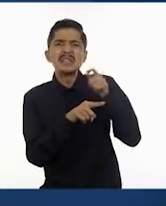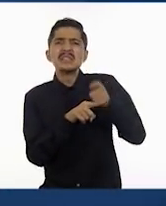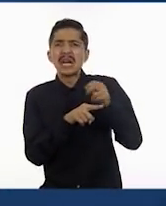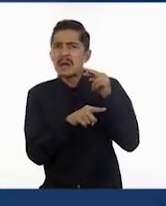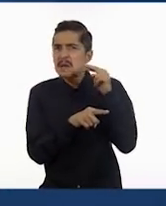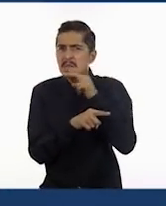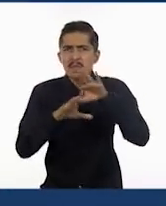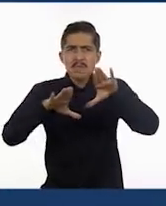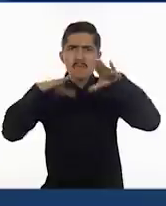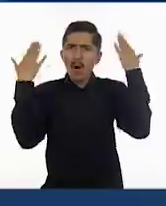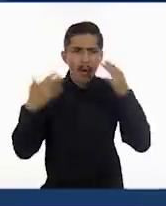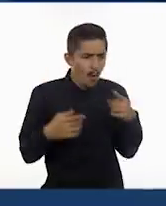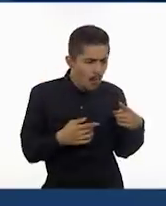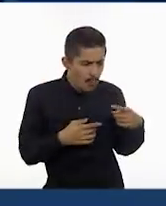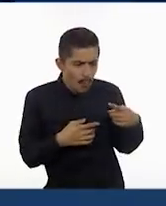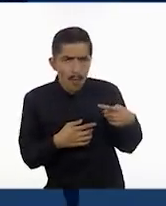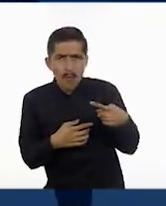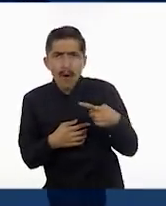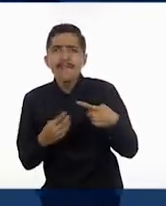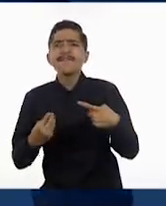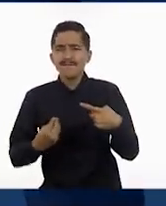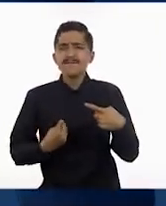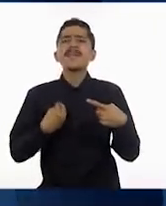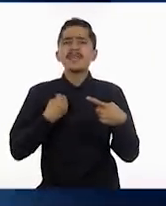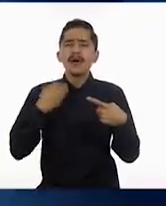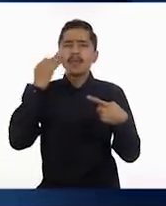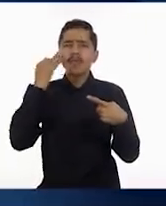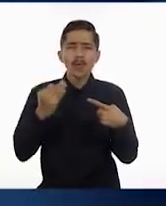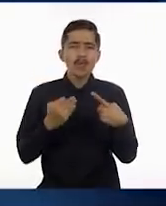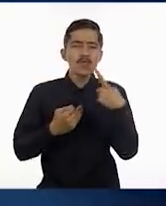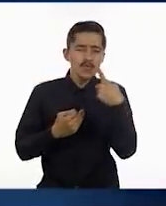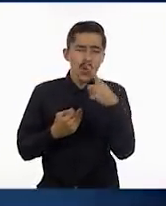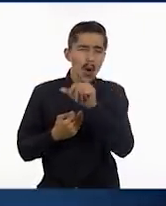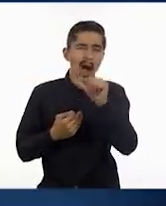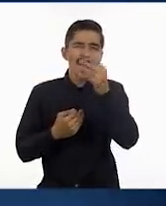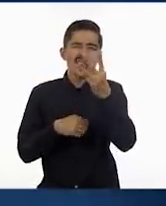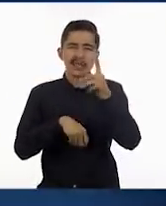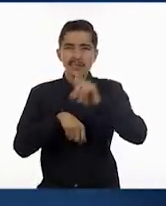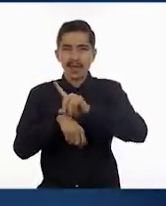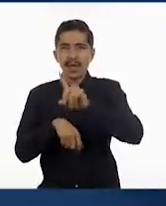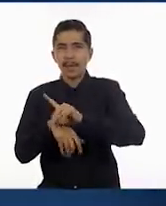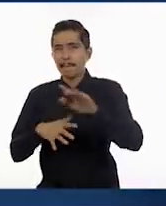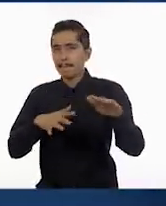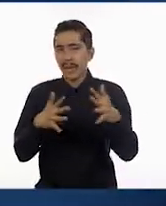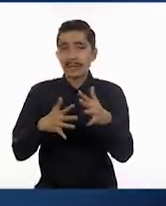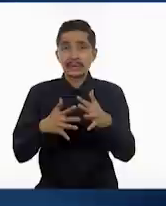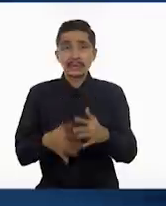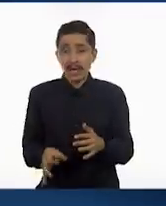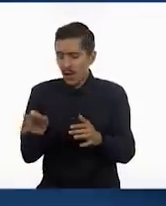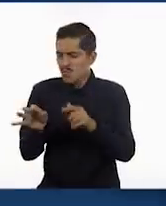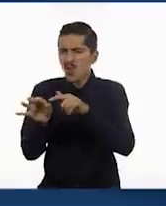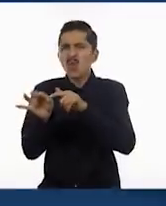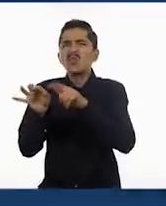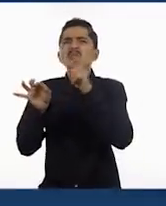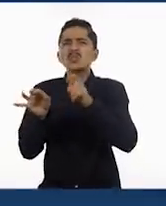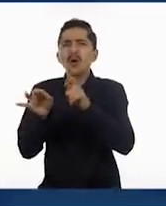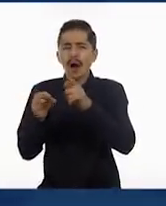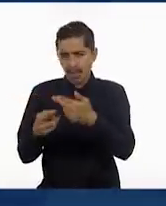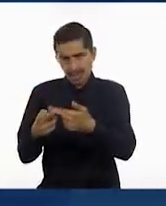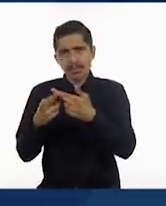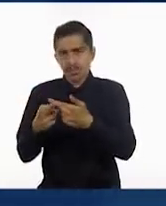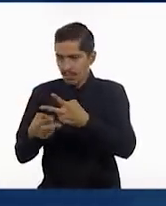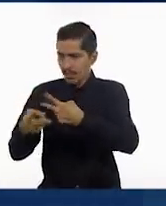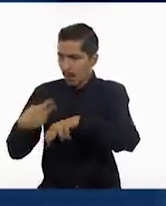moverse rápidamente. Su tiempo de vida es de 1 a 3 días. El óvulo es el gameto femenino, rico en